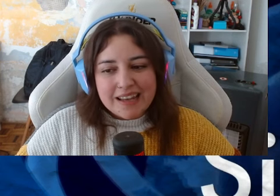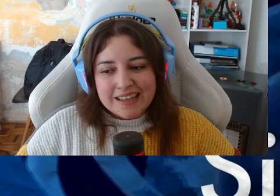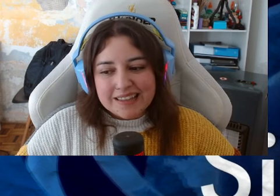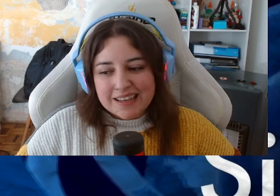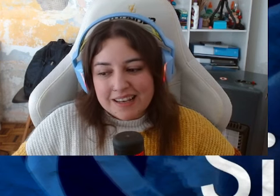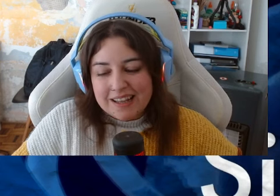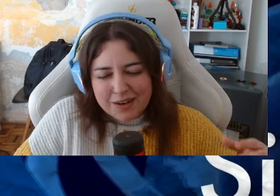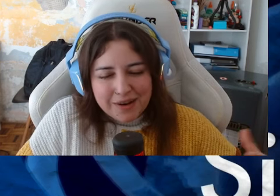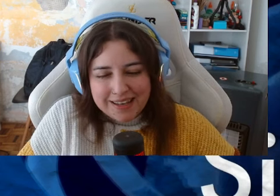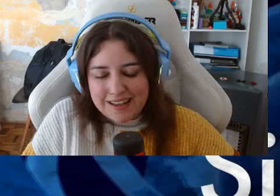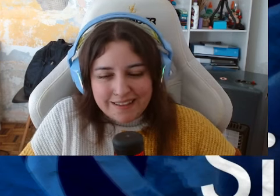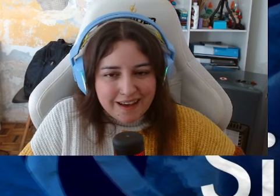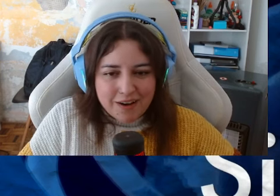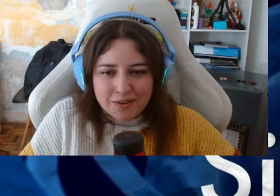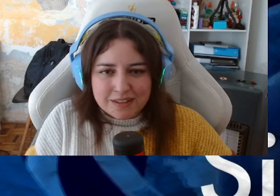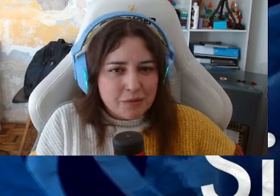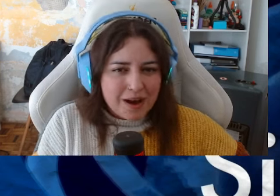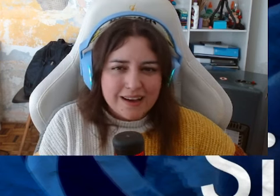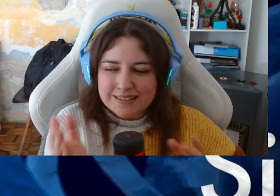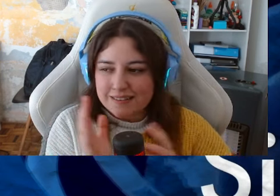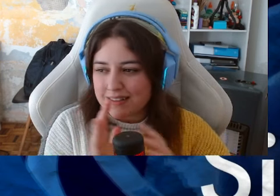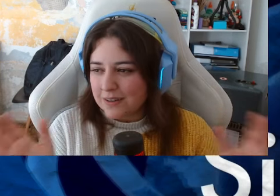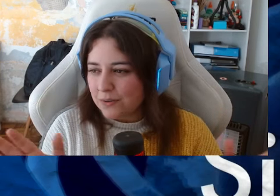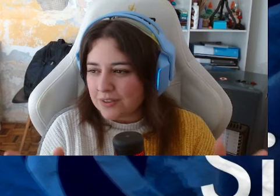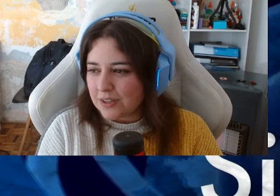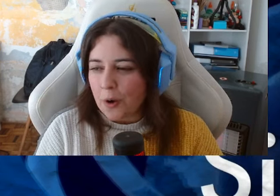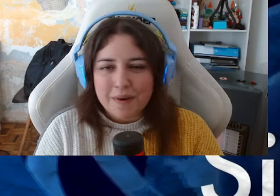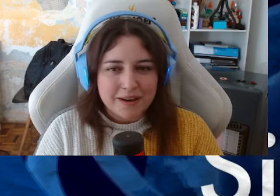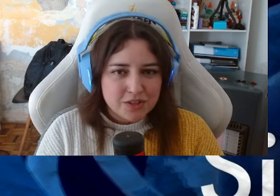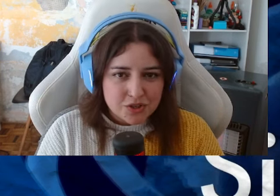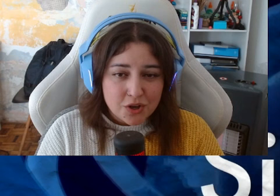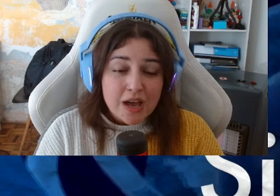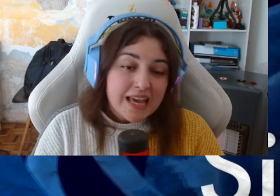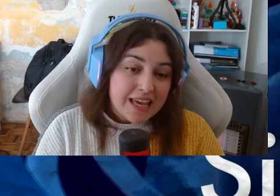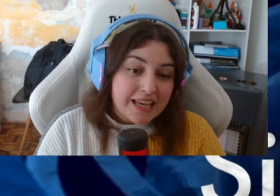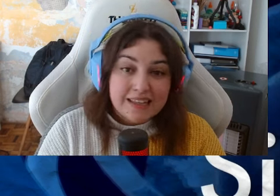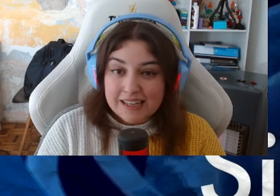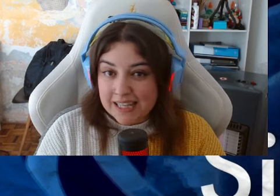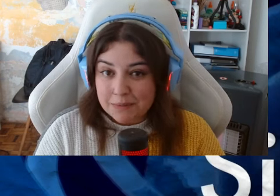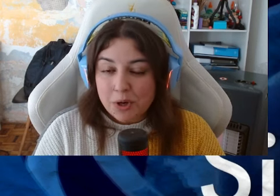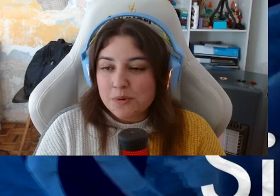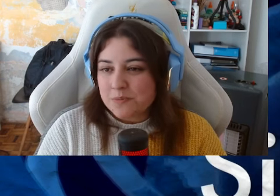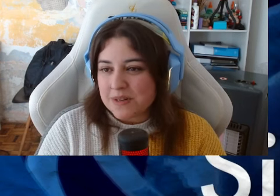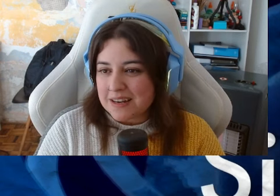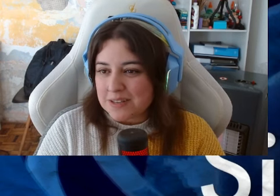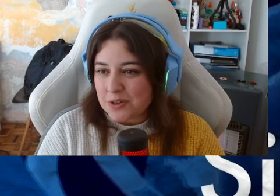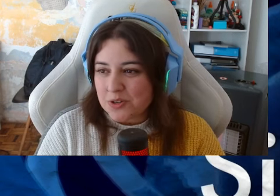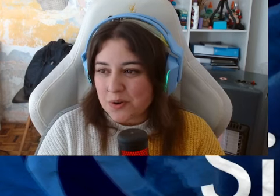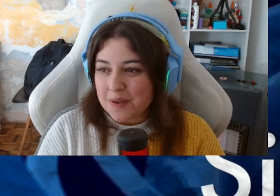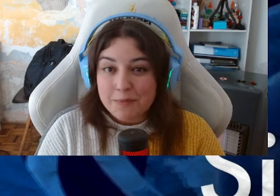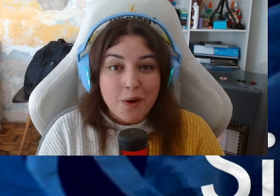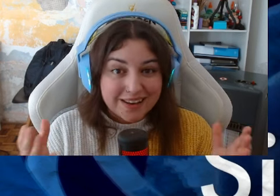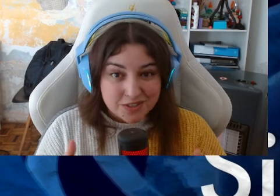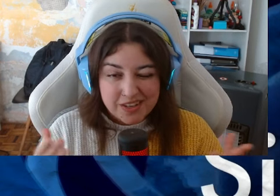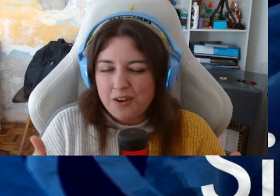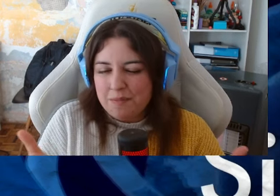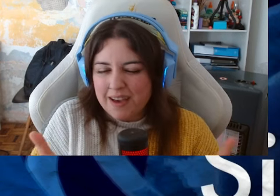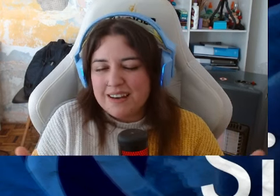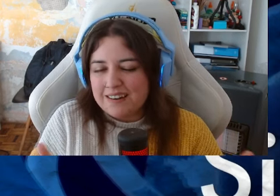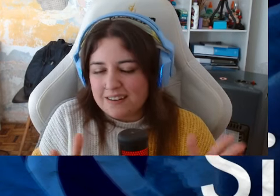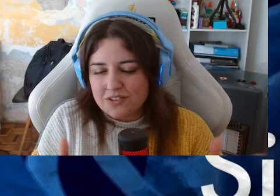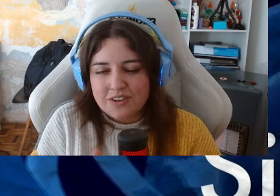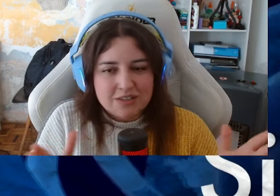también les dejo el link de abajo de TV Oaxaca, saben, tienen un contenido maravilloso y que tiene Creative Commons, por esa razón yo me animo a